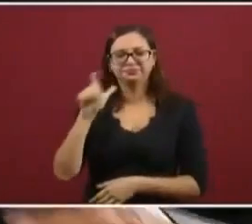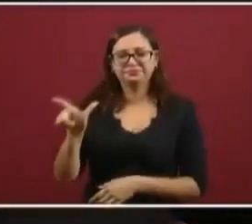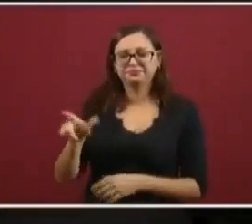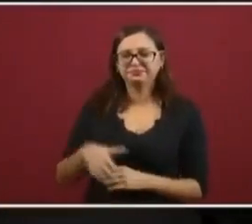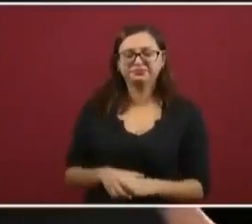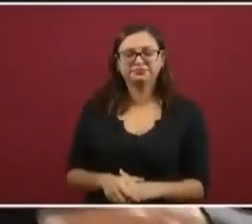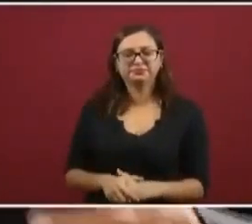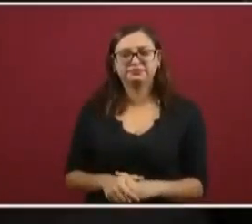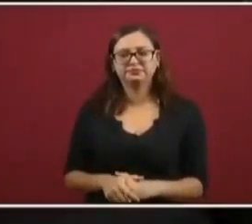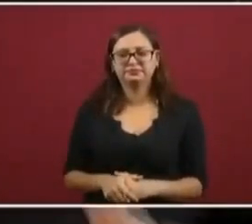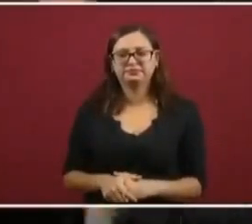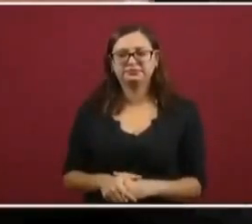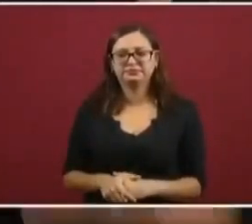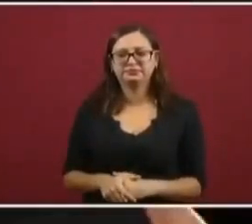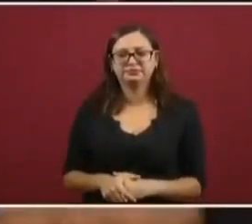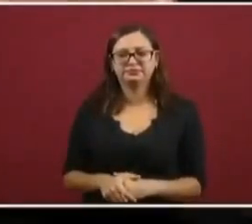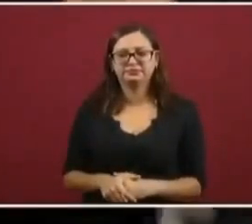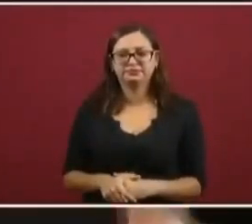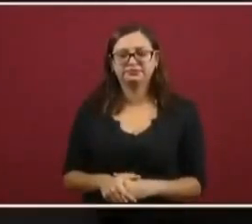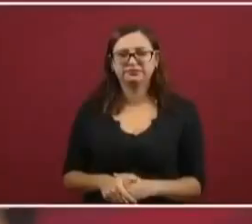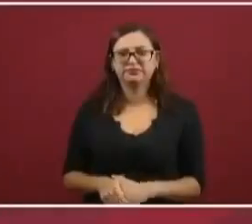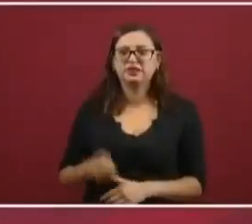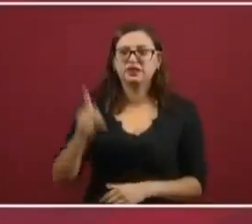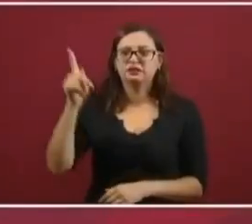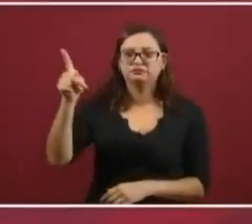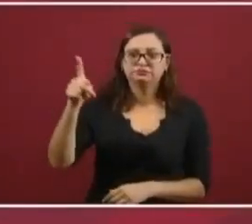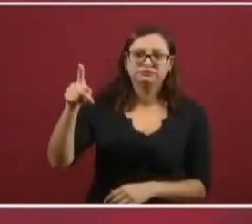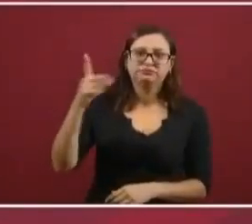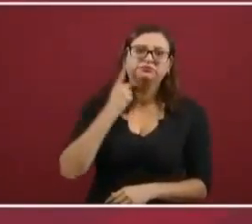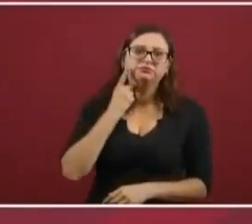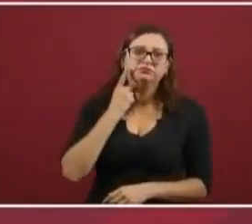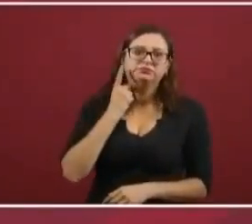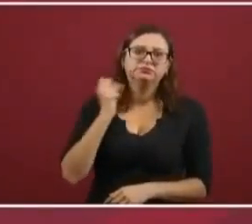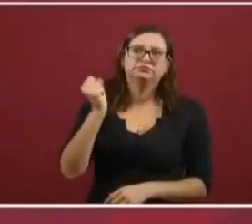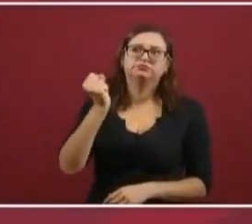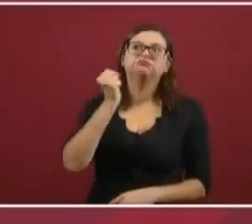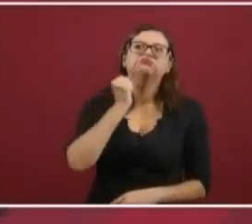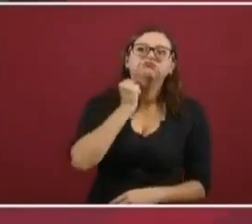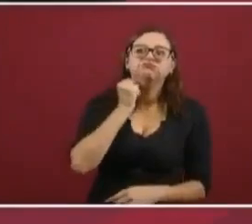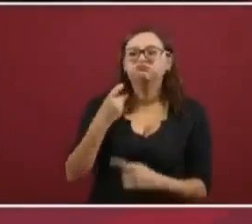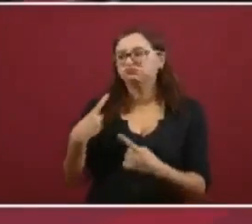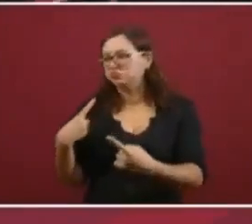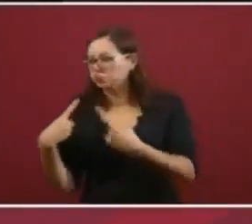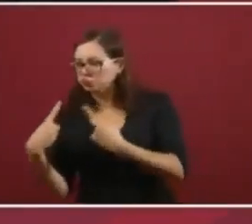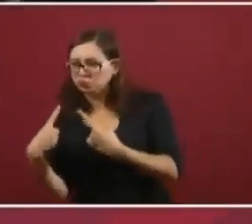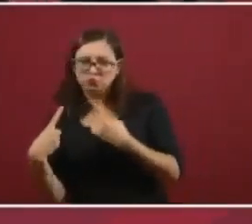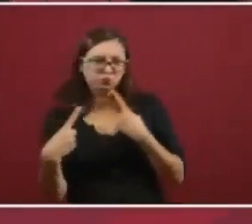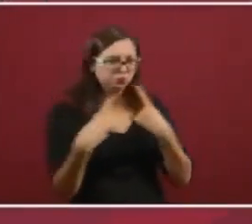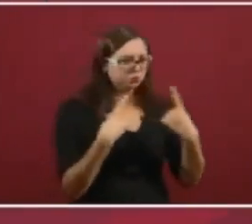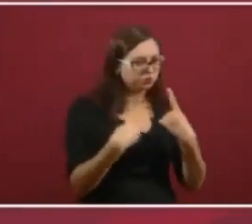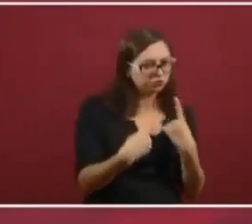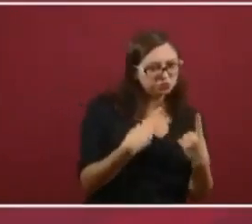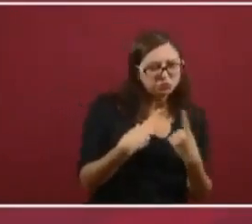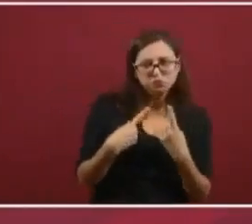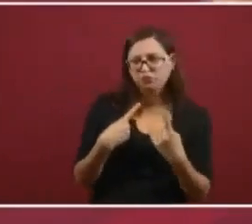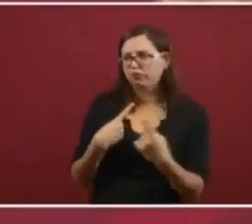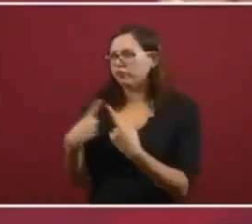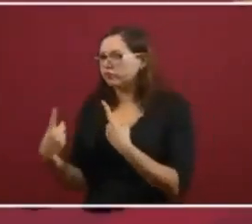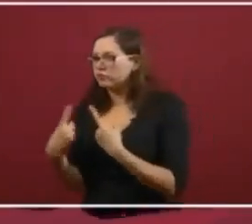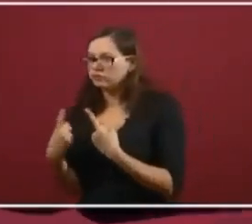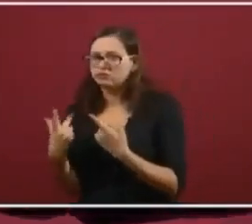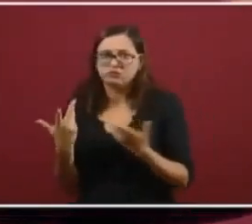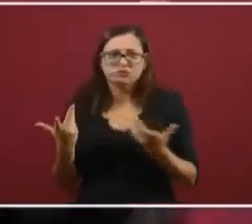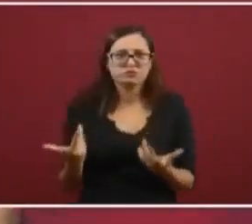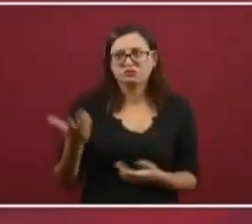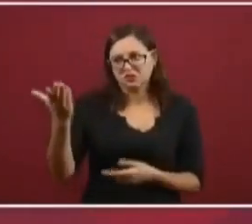estaban and nuestros legisladores digo nuestros porque son